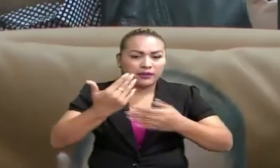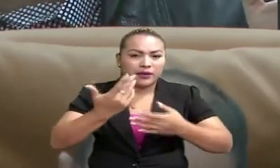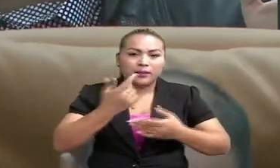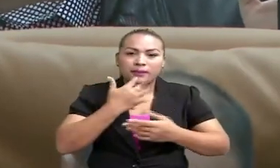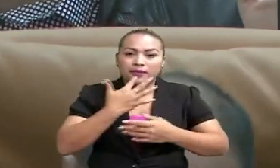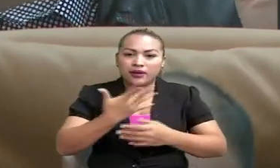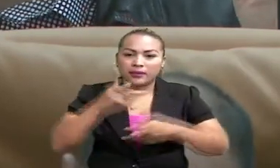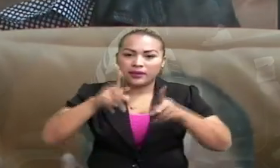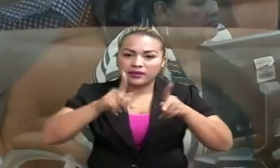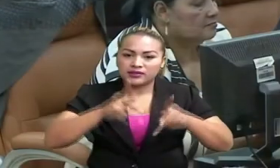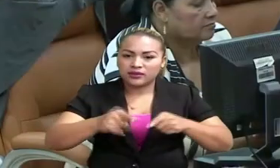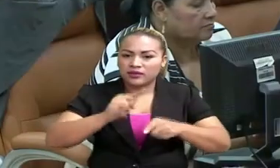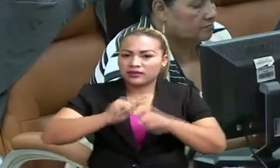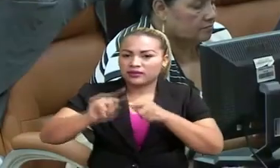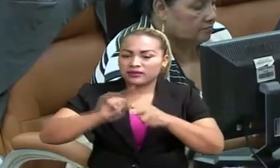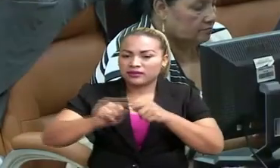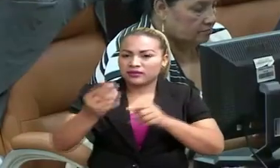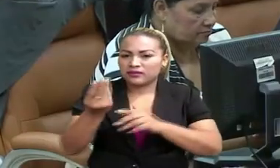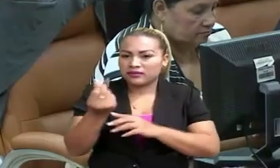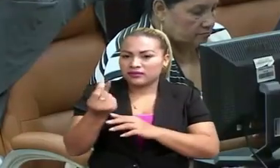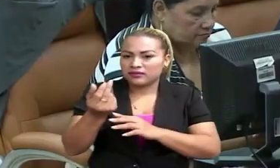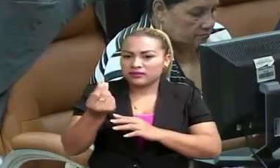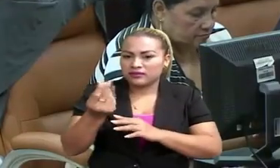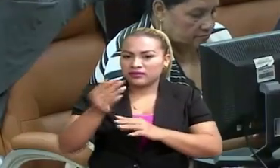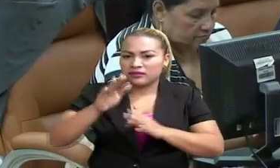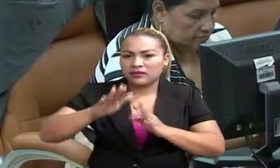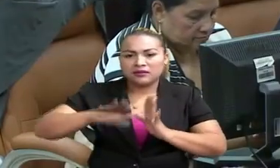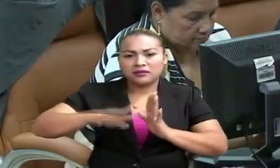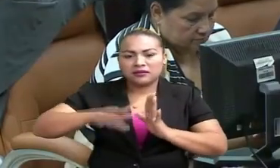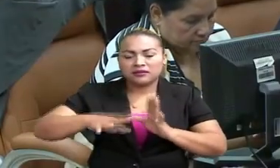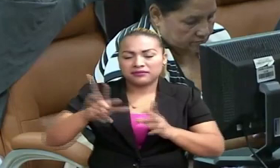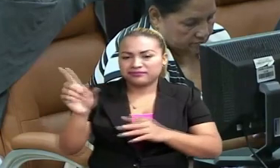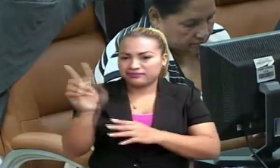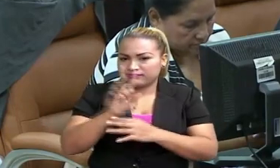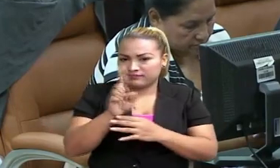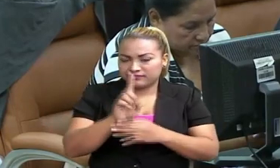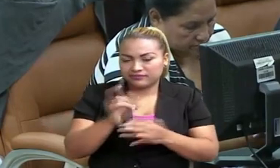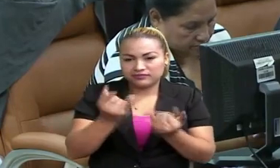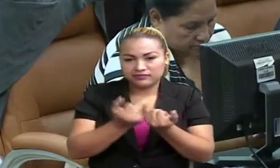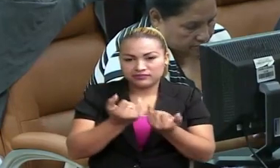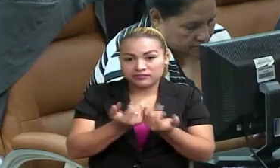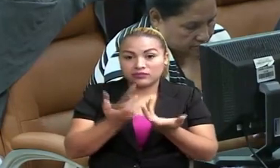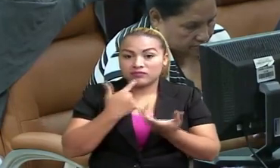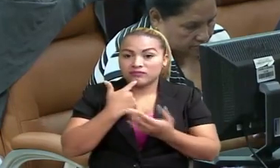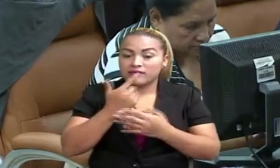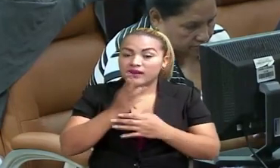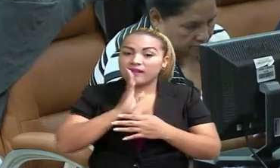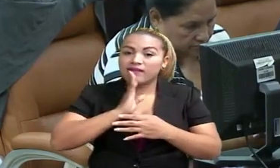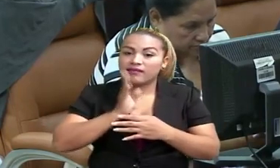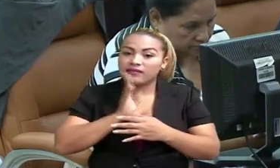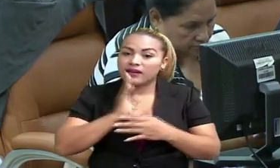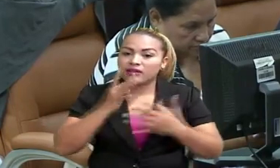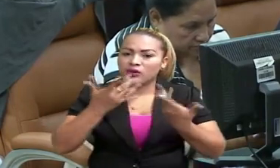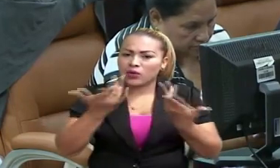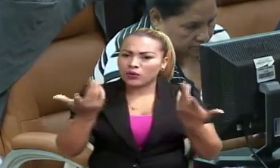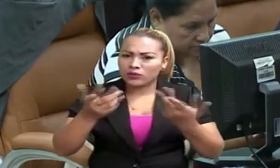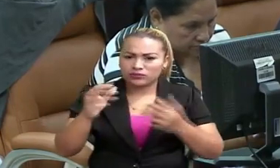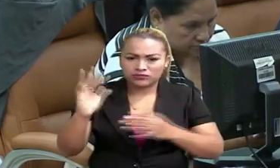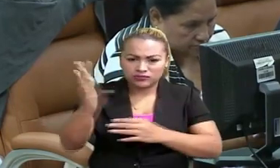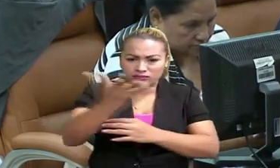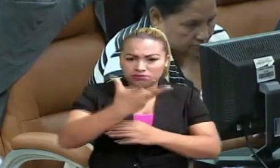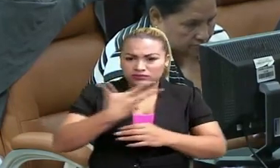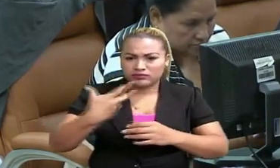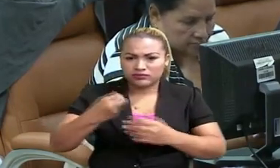exento. Cuando vos eximís un bien, no solo podés eximir el bien, tenés que eximir la cadena, hombre. Eso es